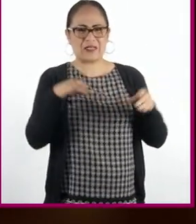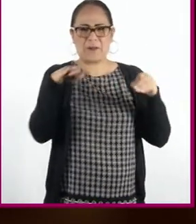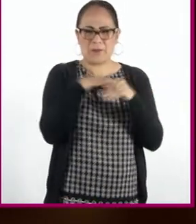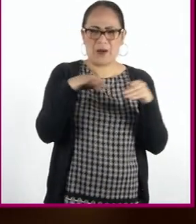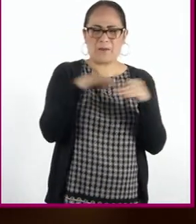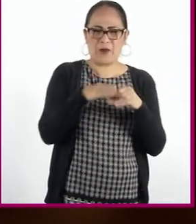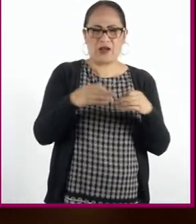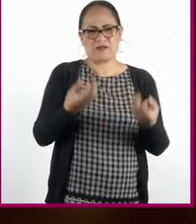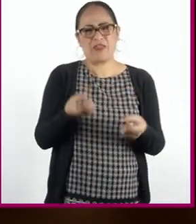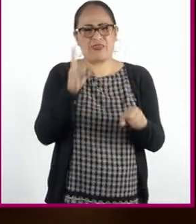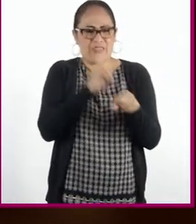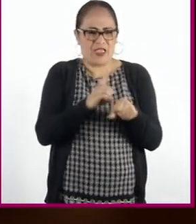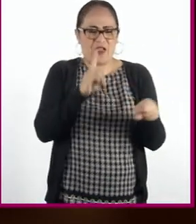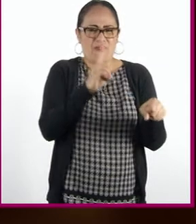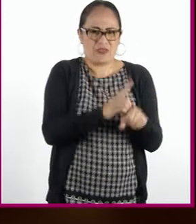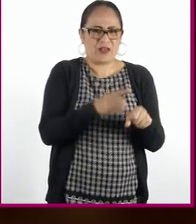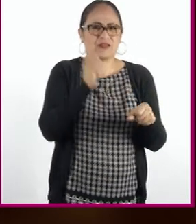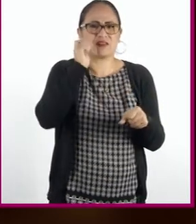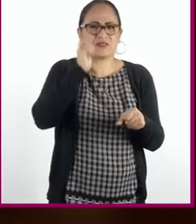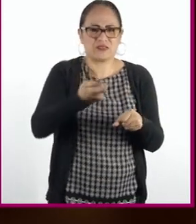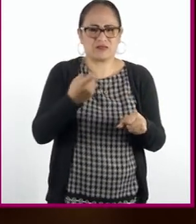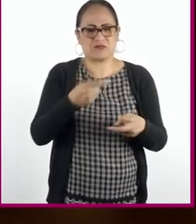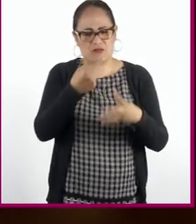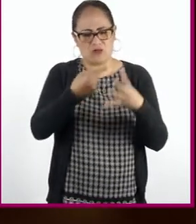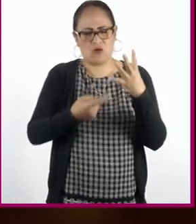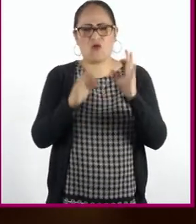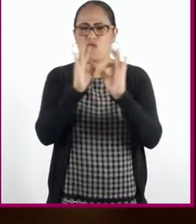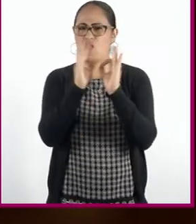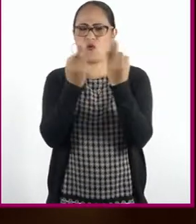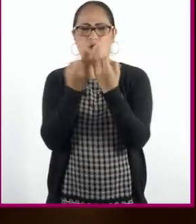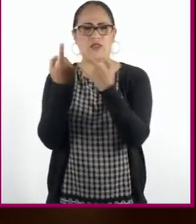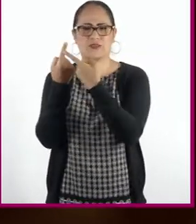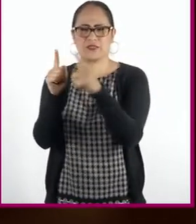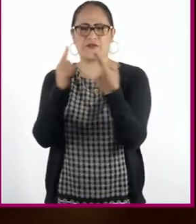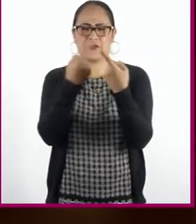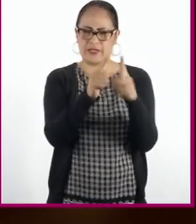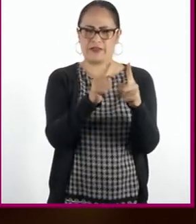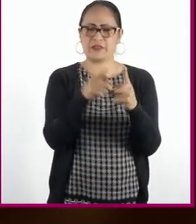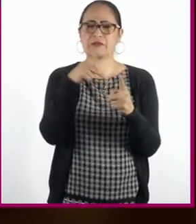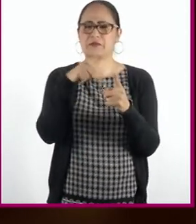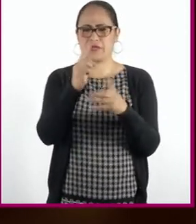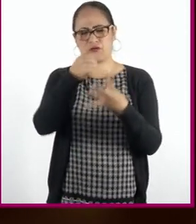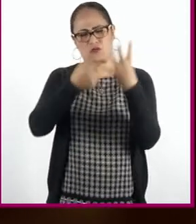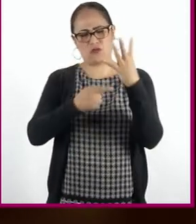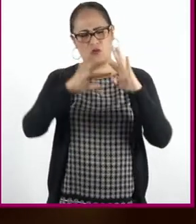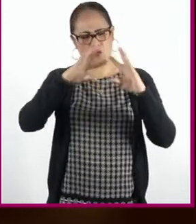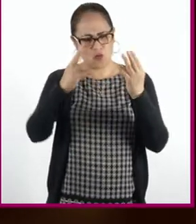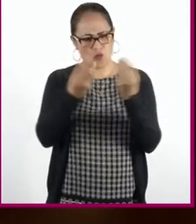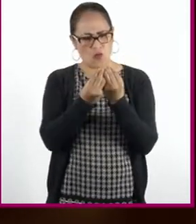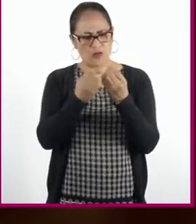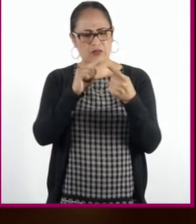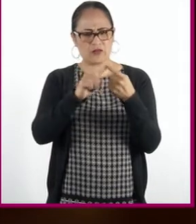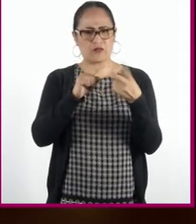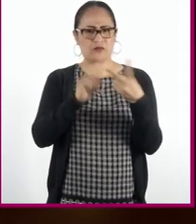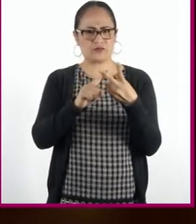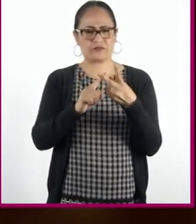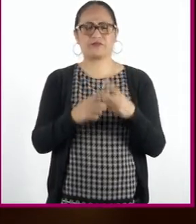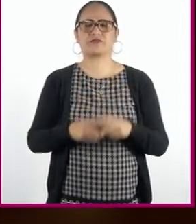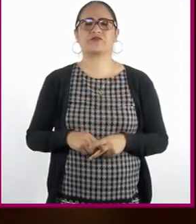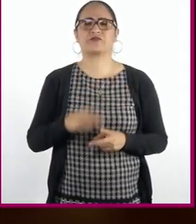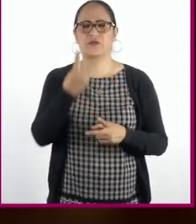pueden sufrir estas criaturas son de naturaleza distinta, aunque generalmente hay una combinación entre dos principales tipos de